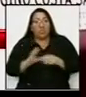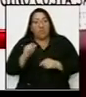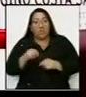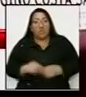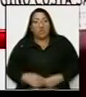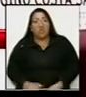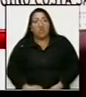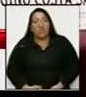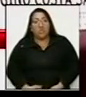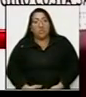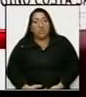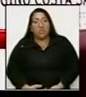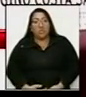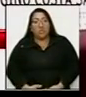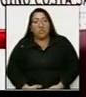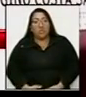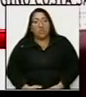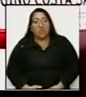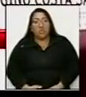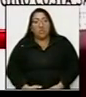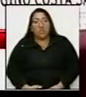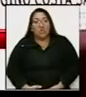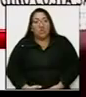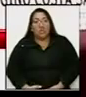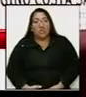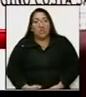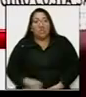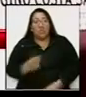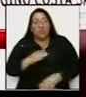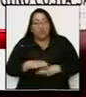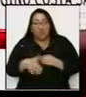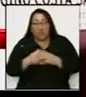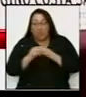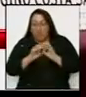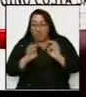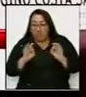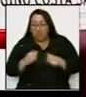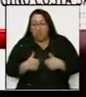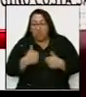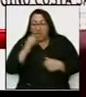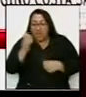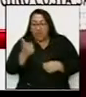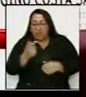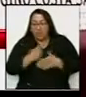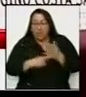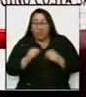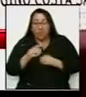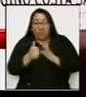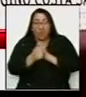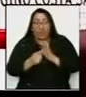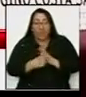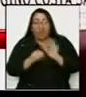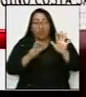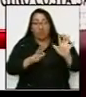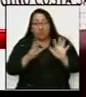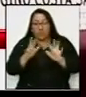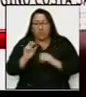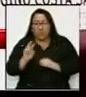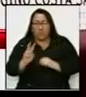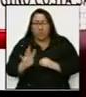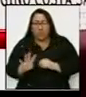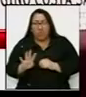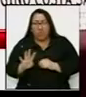estos y la supervisión de los mismos. En aras de la transparencia debida, creo que los artículos